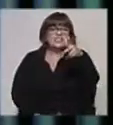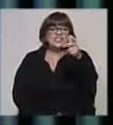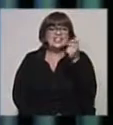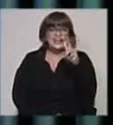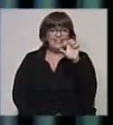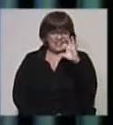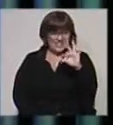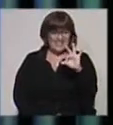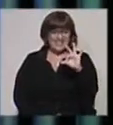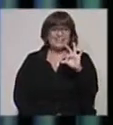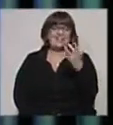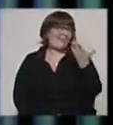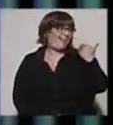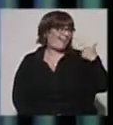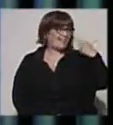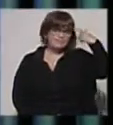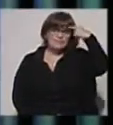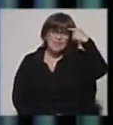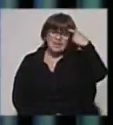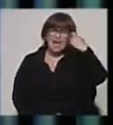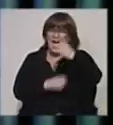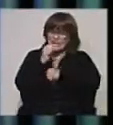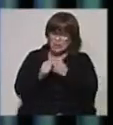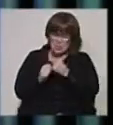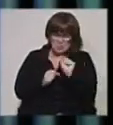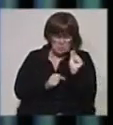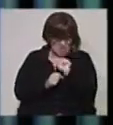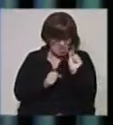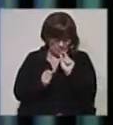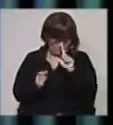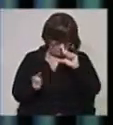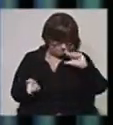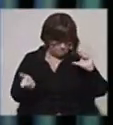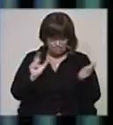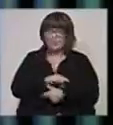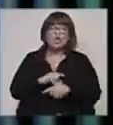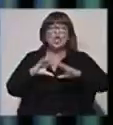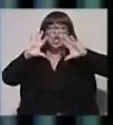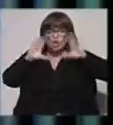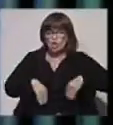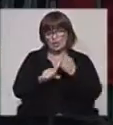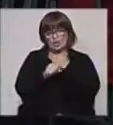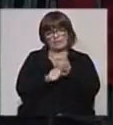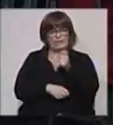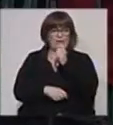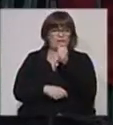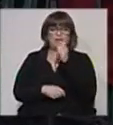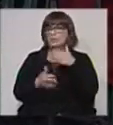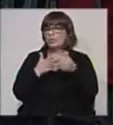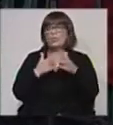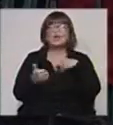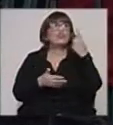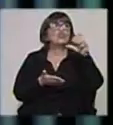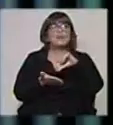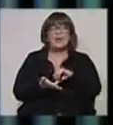pensando que cómo en muy pocos años cambió muchísimo lo que es el trabajo, bueno, de todos los periodistas, no importa si es extranjero o no, pero